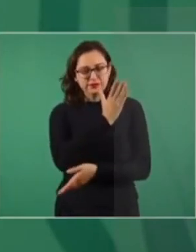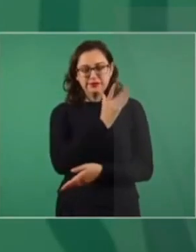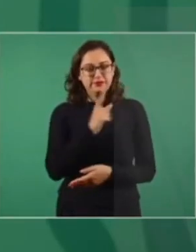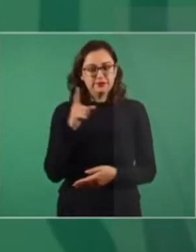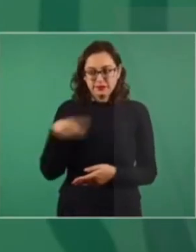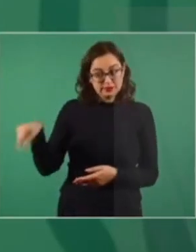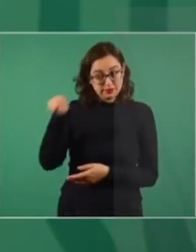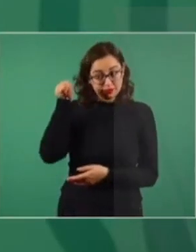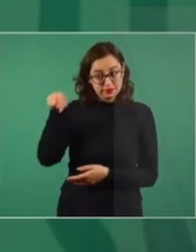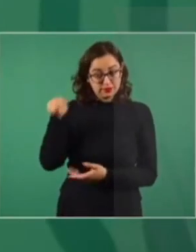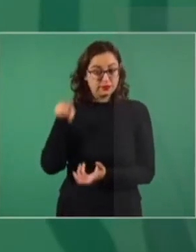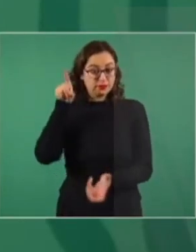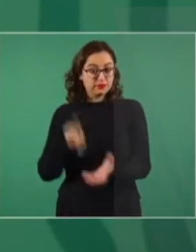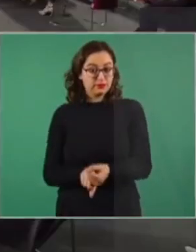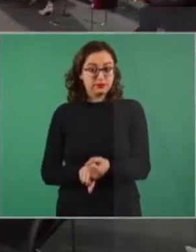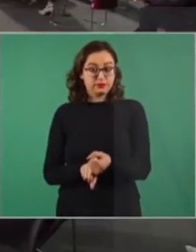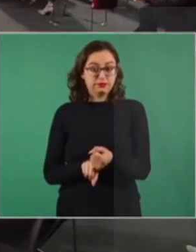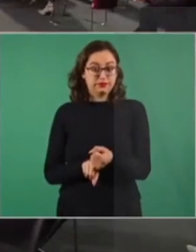es